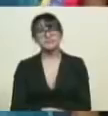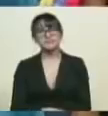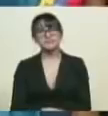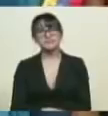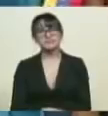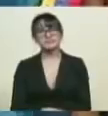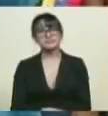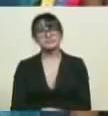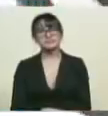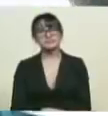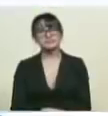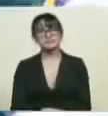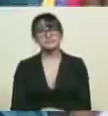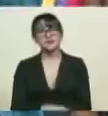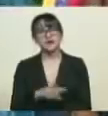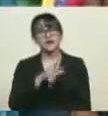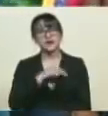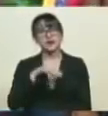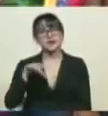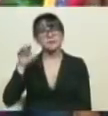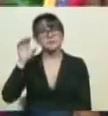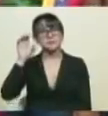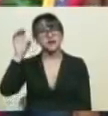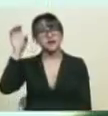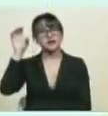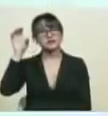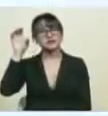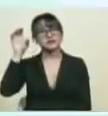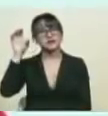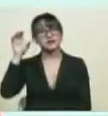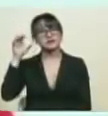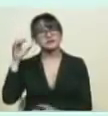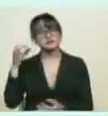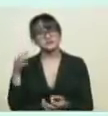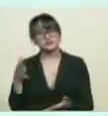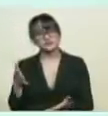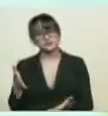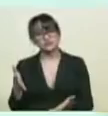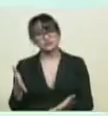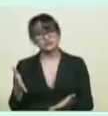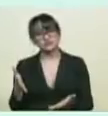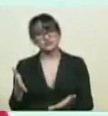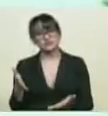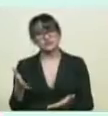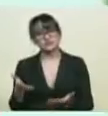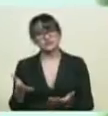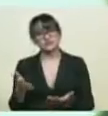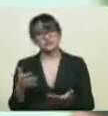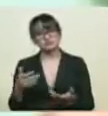Si es por el carné de la patria que hemos logrado enfrentar la guerra económica.